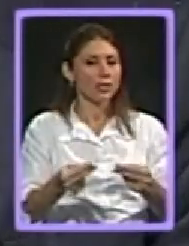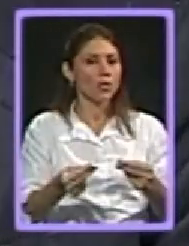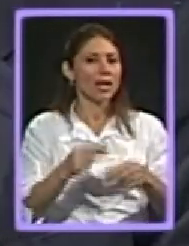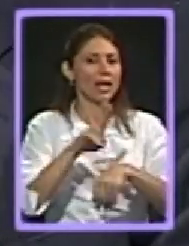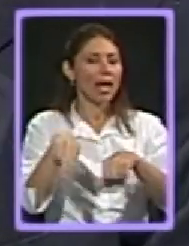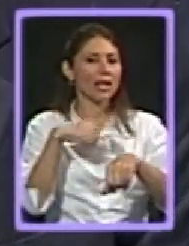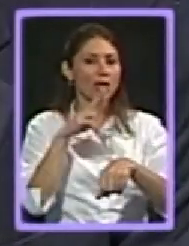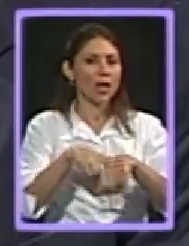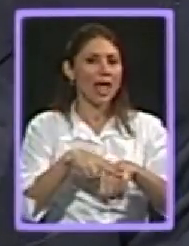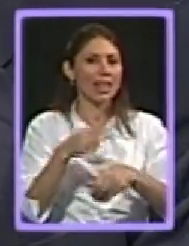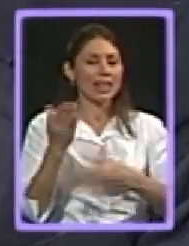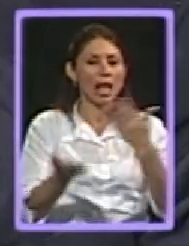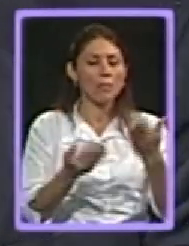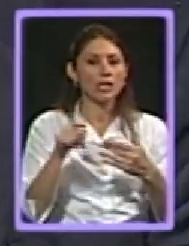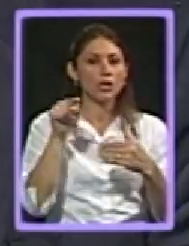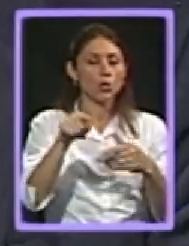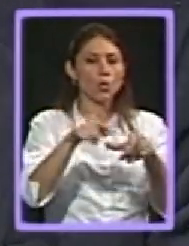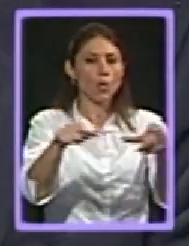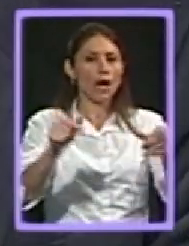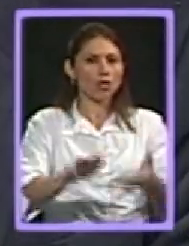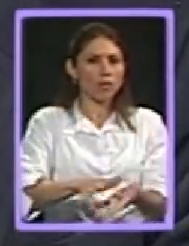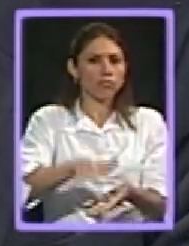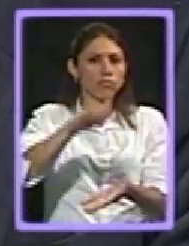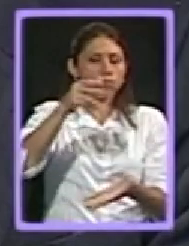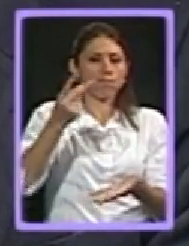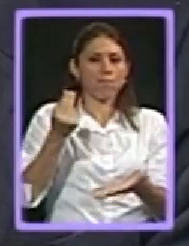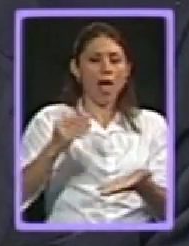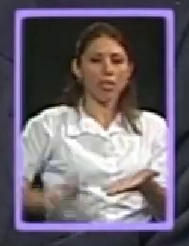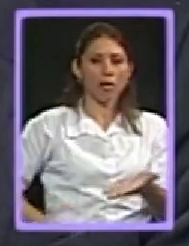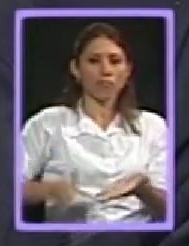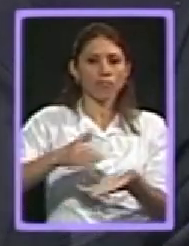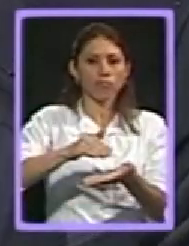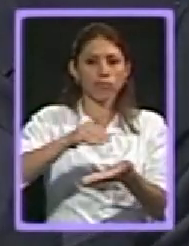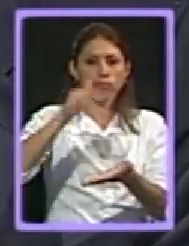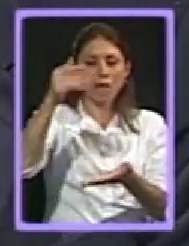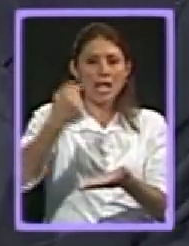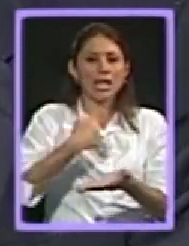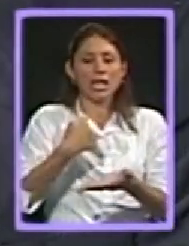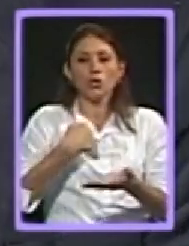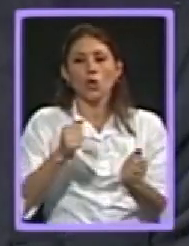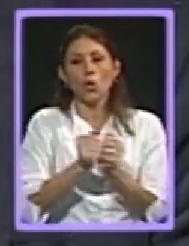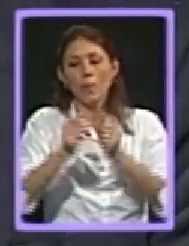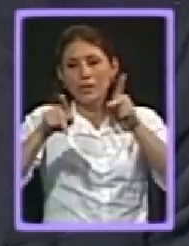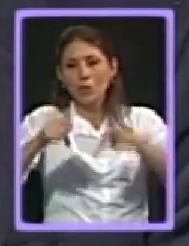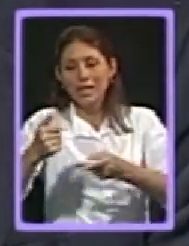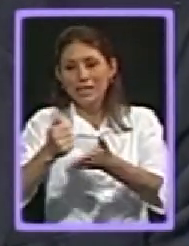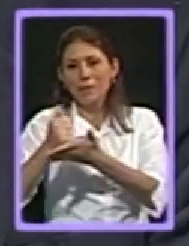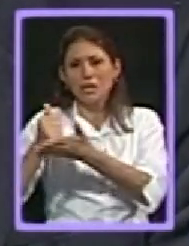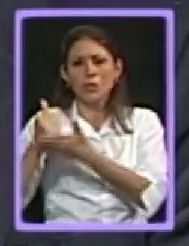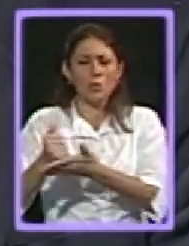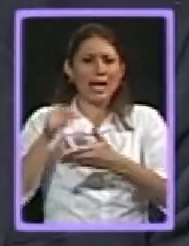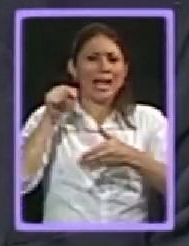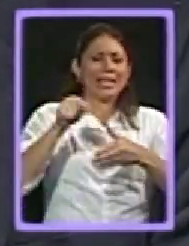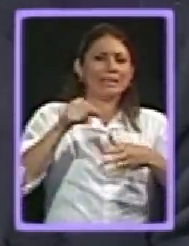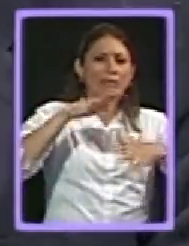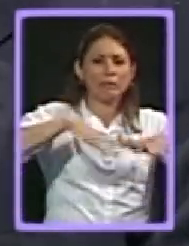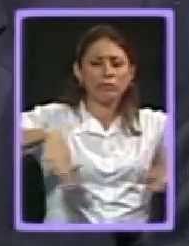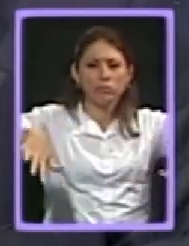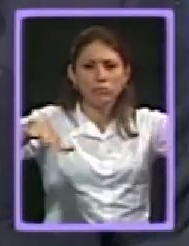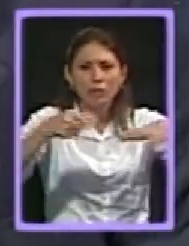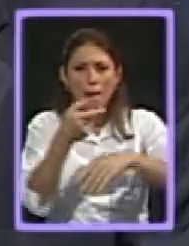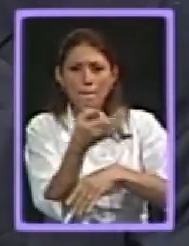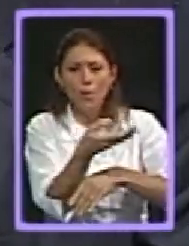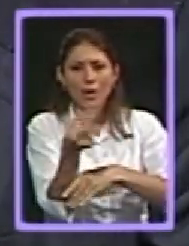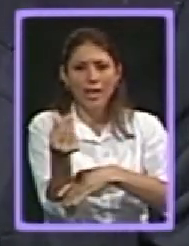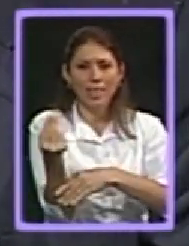unas arcas de Rico MacPato y que yo y mis colaboradores estamos nadando profundamente en monedas y billetes, ciertamente no